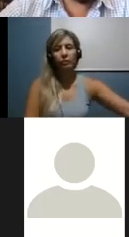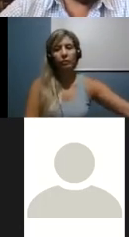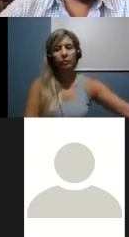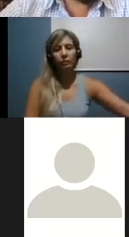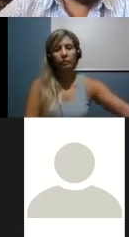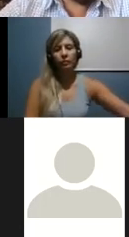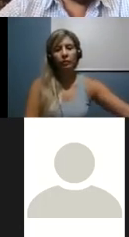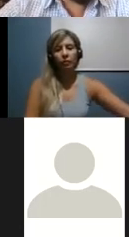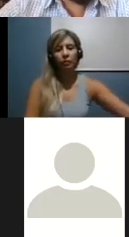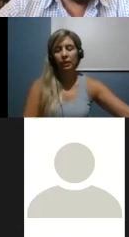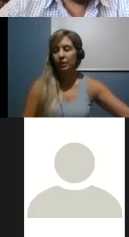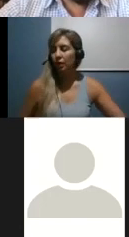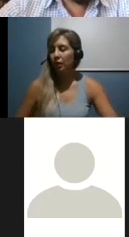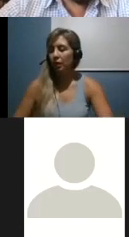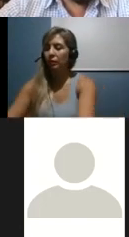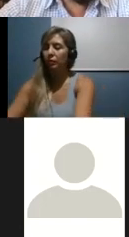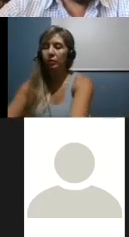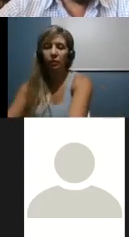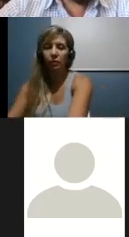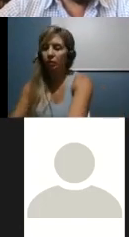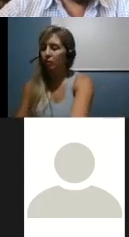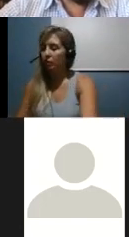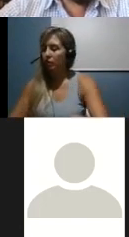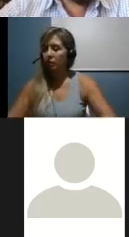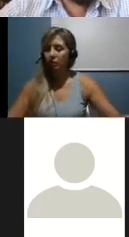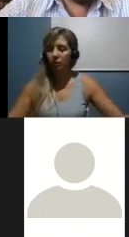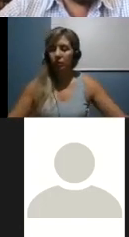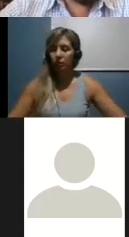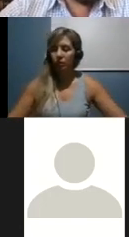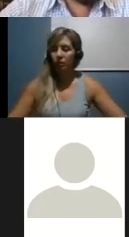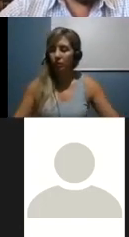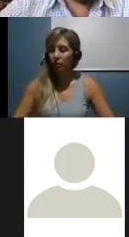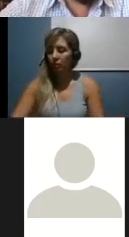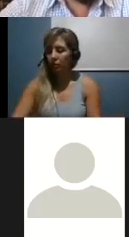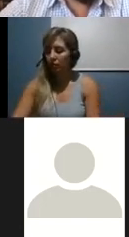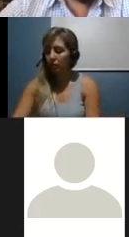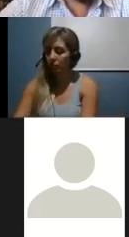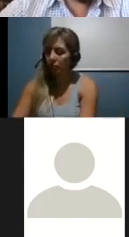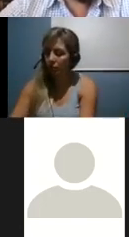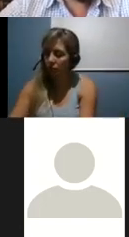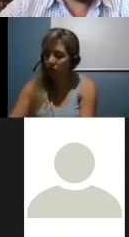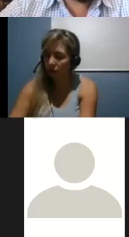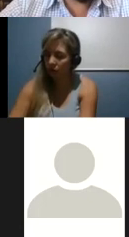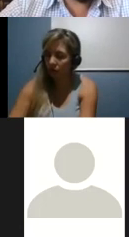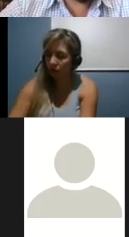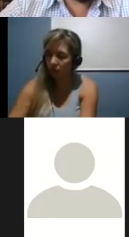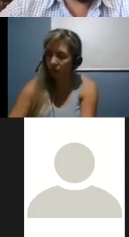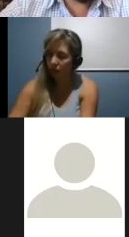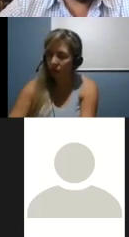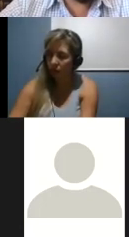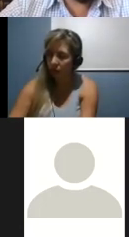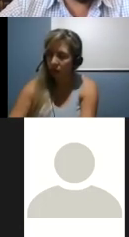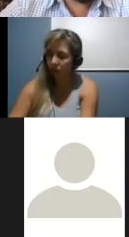en términos estratégicos es pensarlo en pequeñas dosis que vayan influenciando, ¿sí? Otro hallazgo y